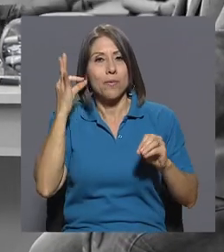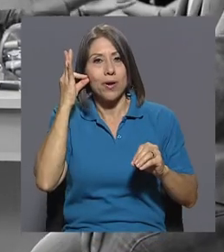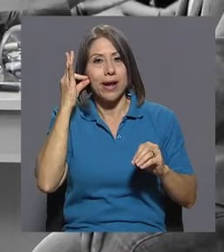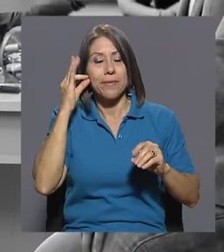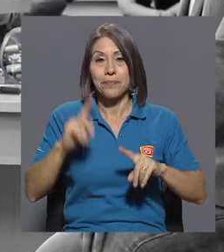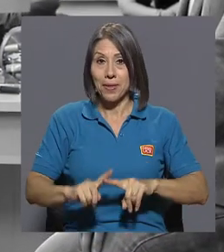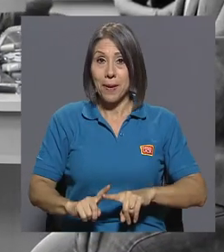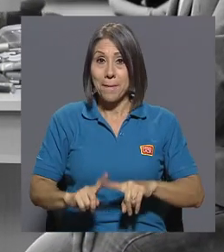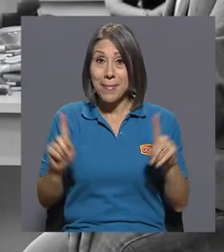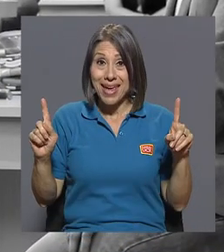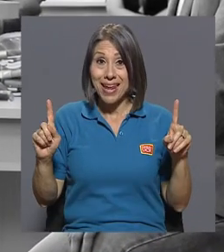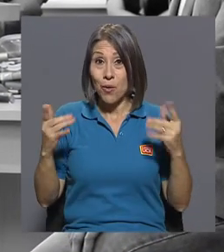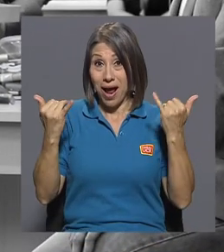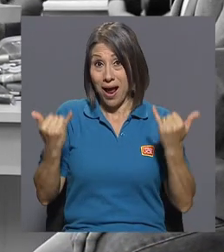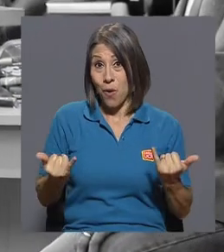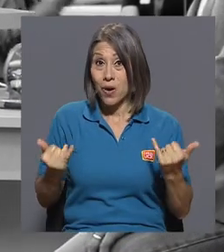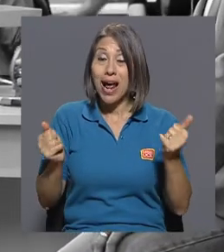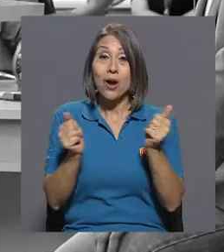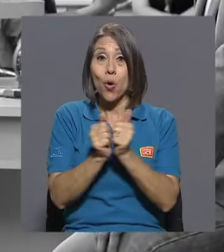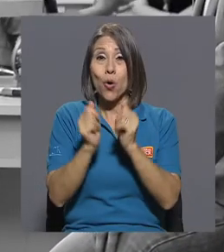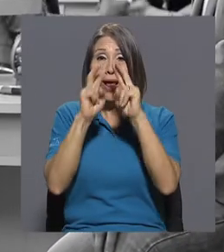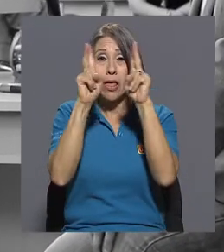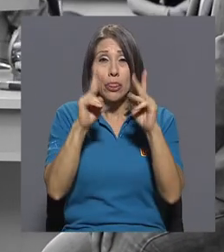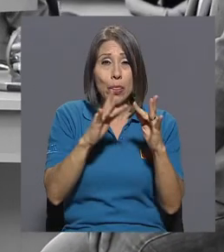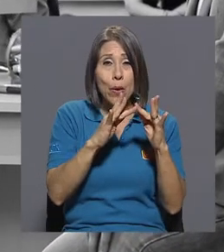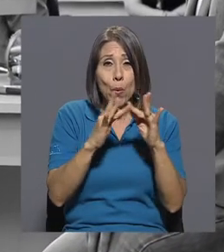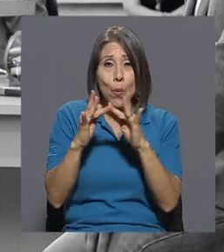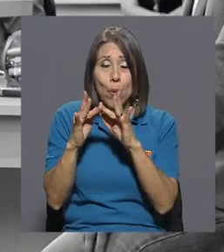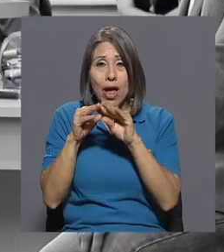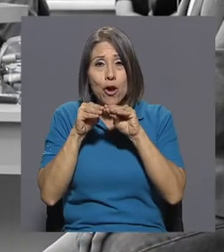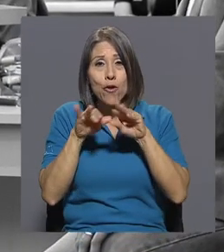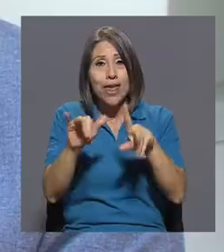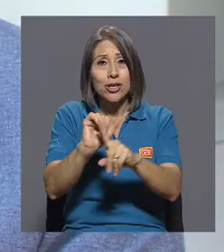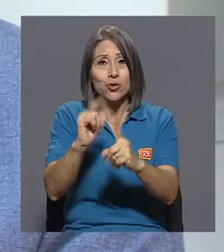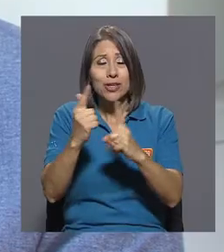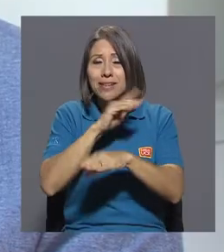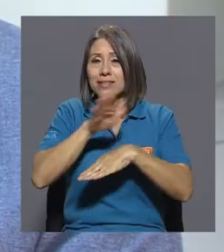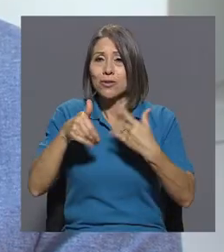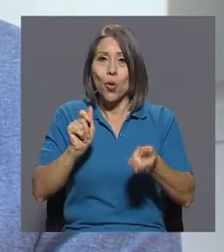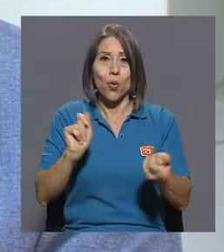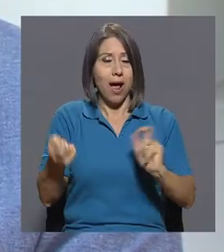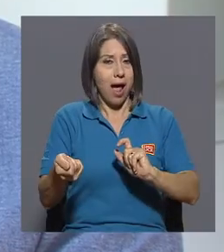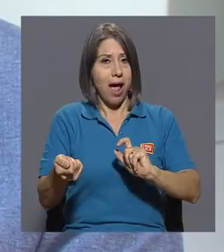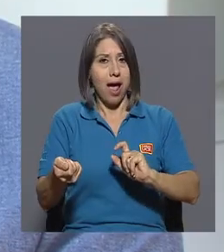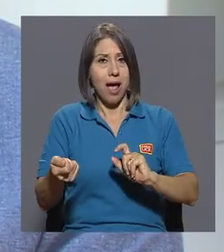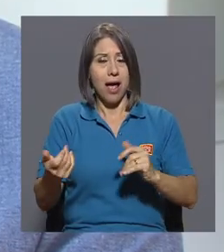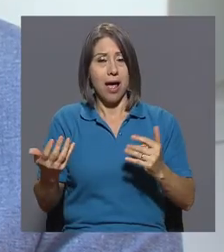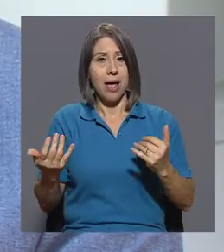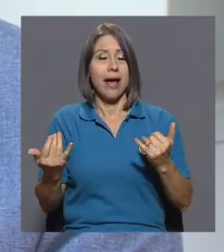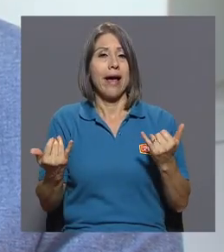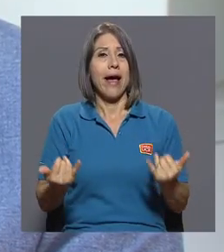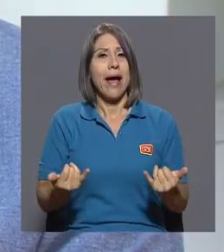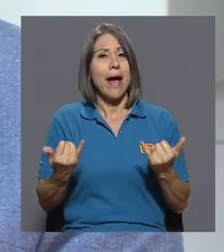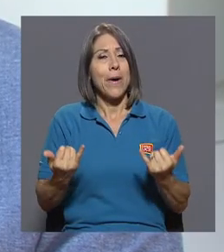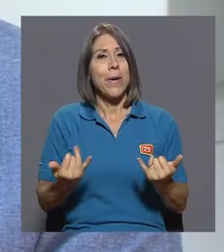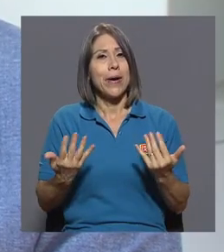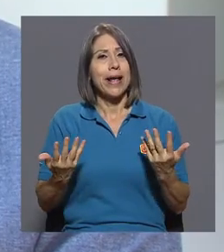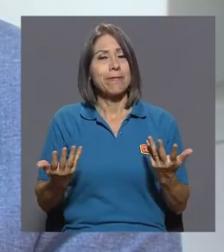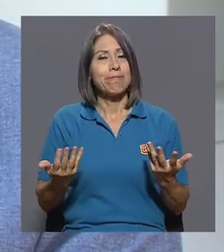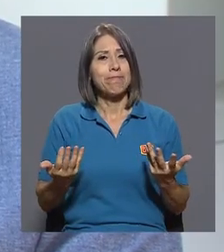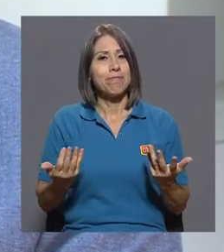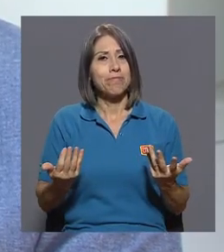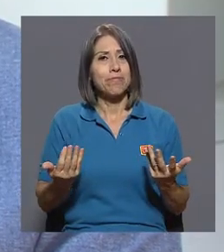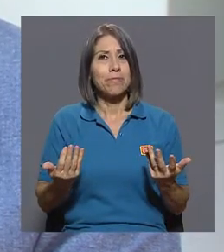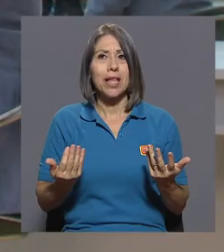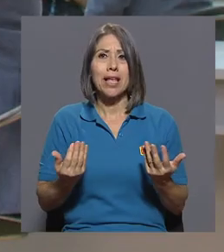con las redes sociales y con todo, todo cambia. Y ahora es como... Para muchos la